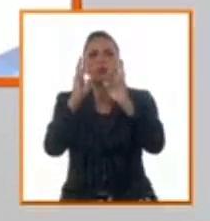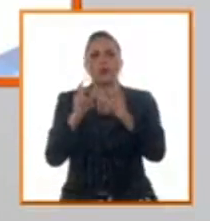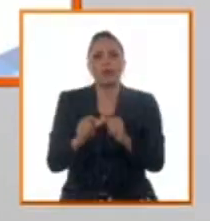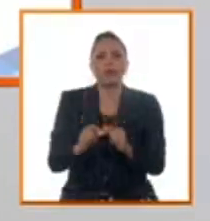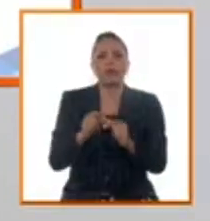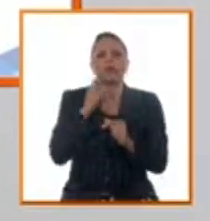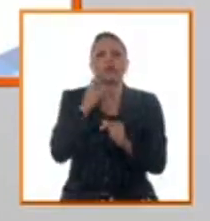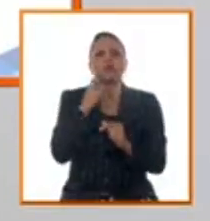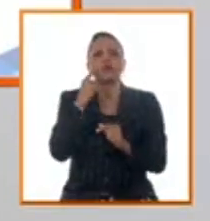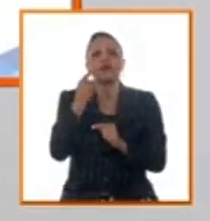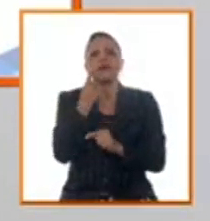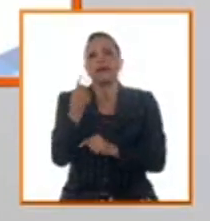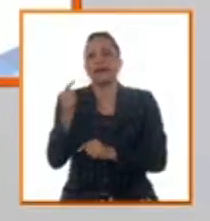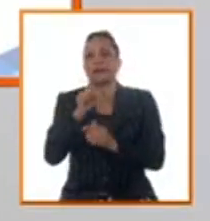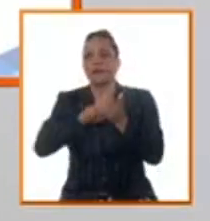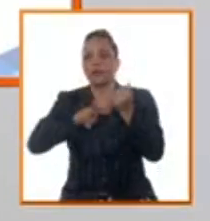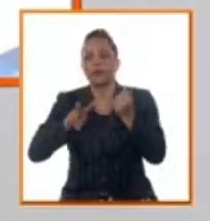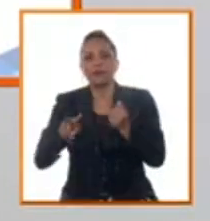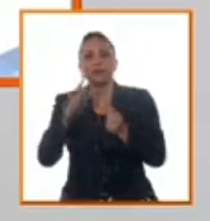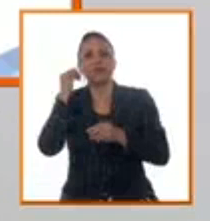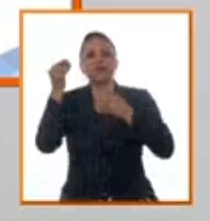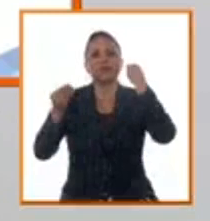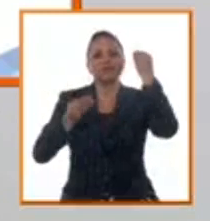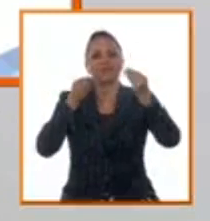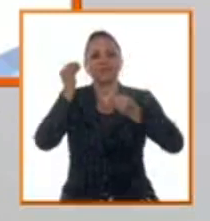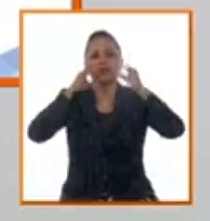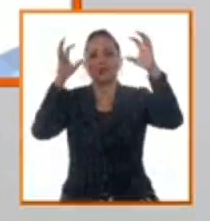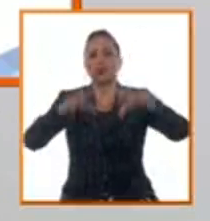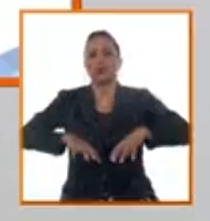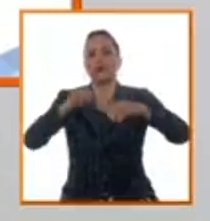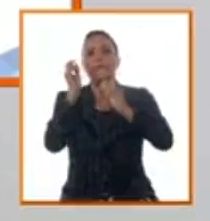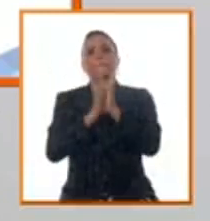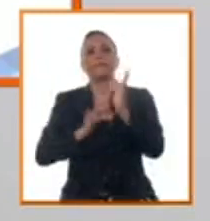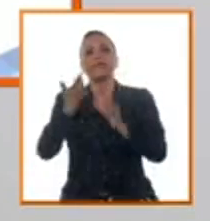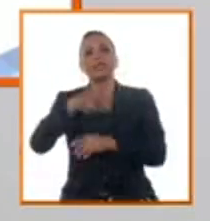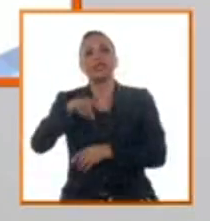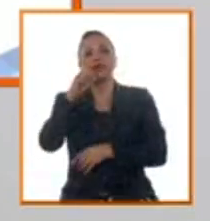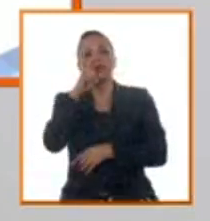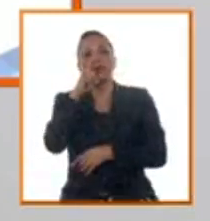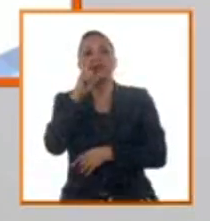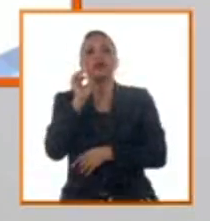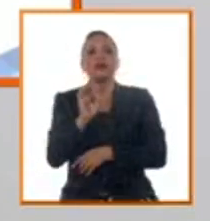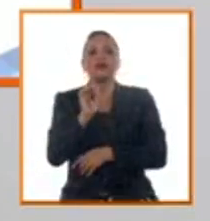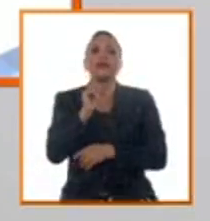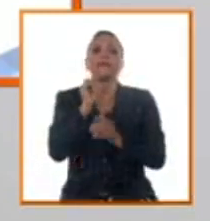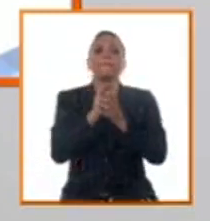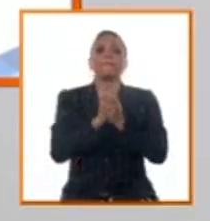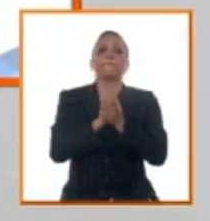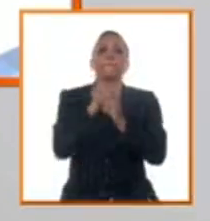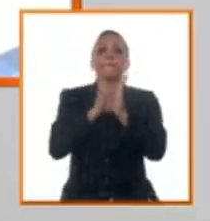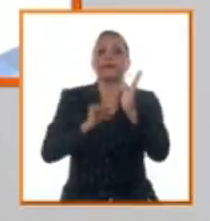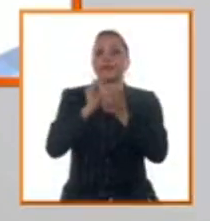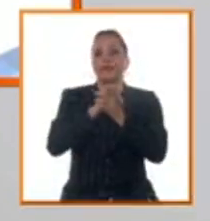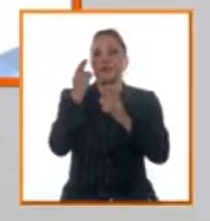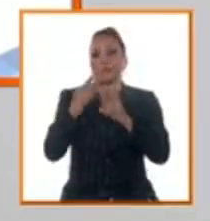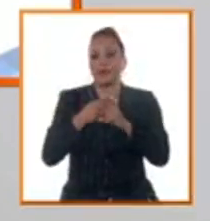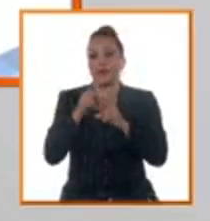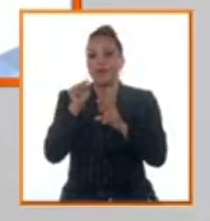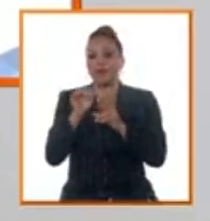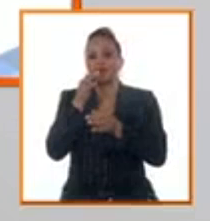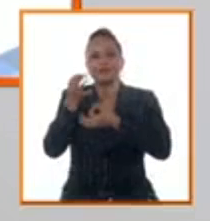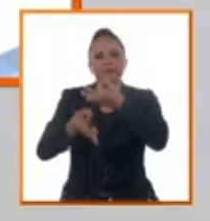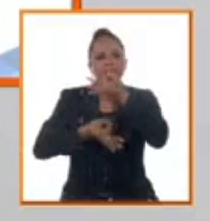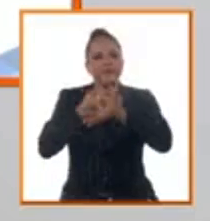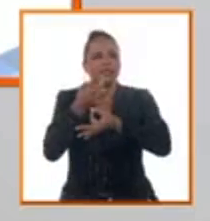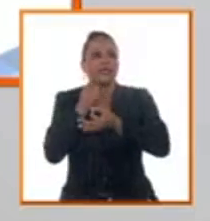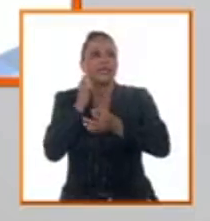cada uno de estos territorios durante el evento lluvioso del mes de junio y los últimos días del mes de mayo. Por tanto, eso hace que las lluvias que ya